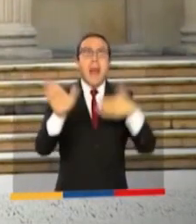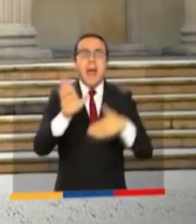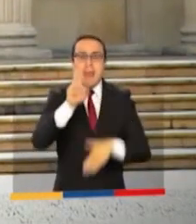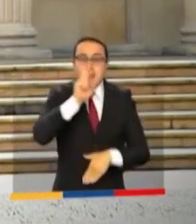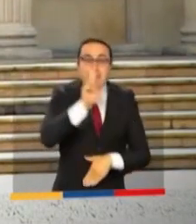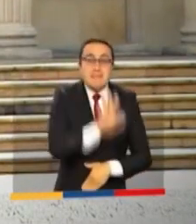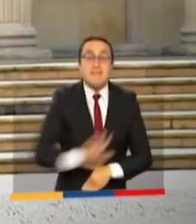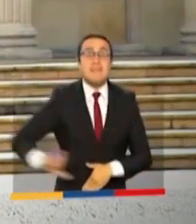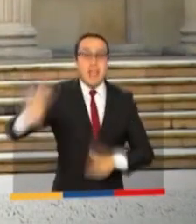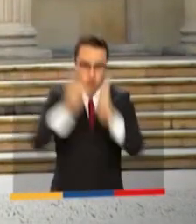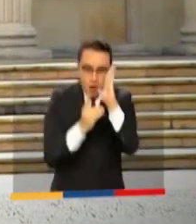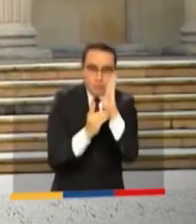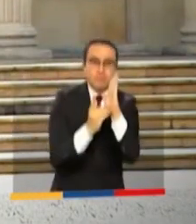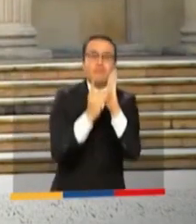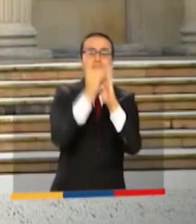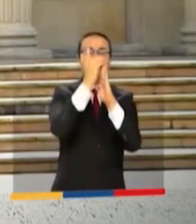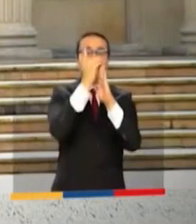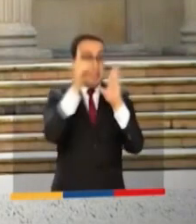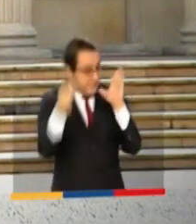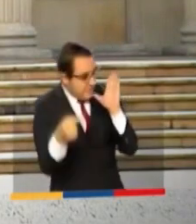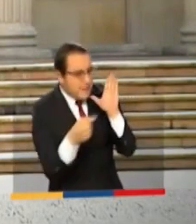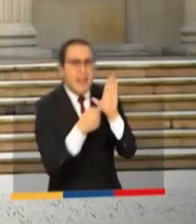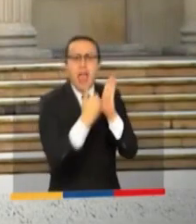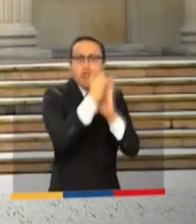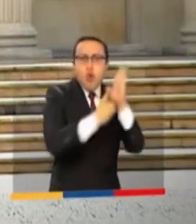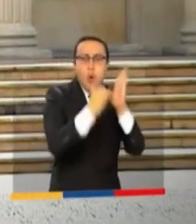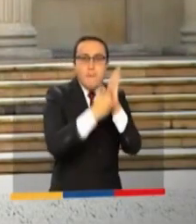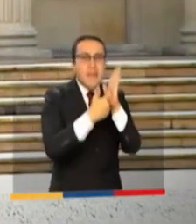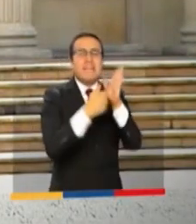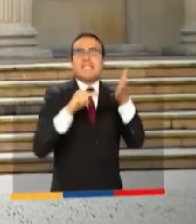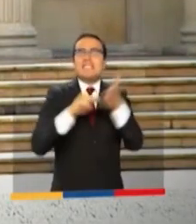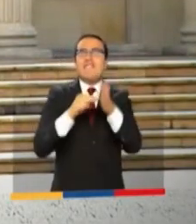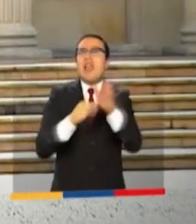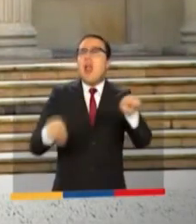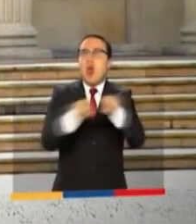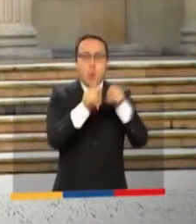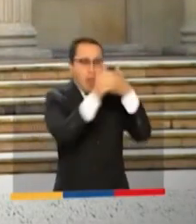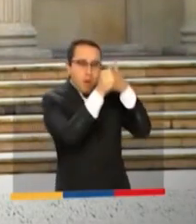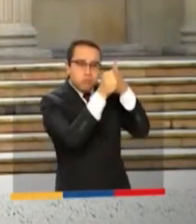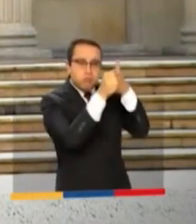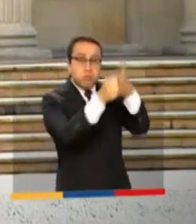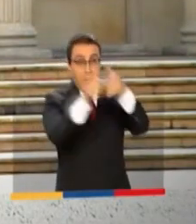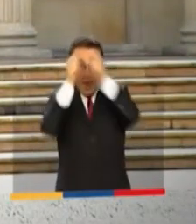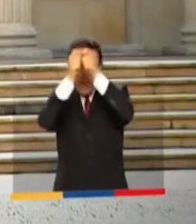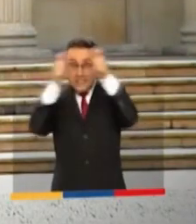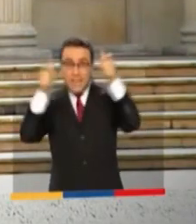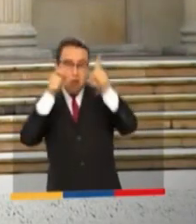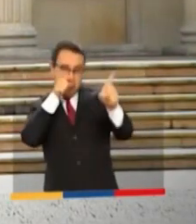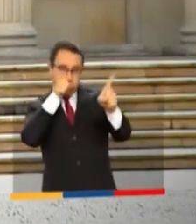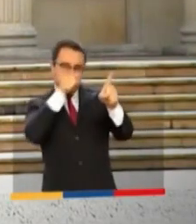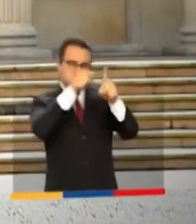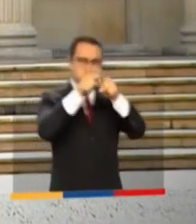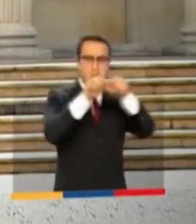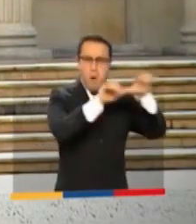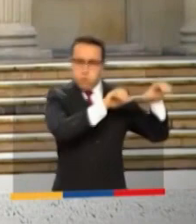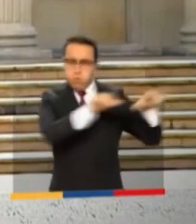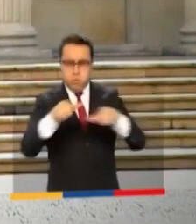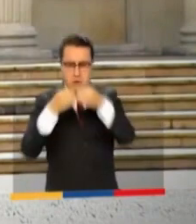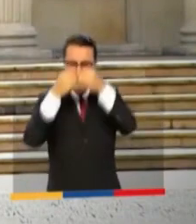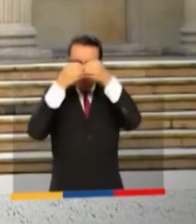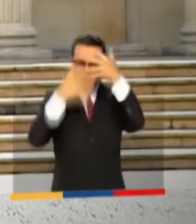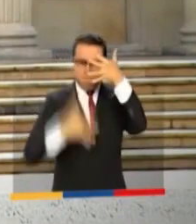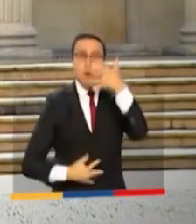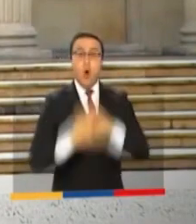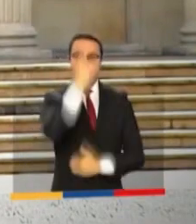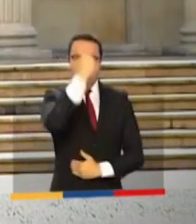parece estar habiendo una sobrecarga digamos de esfuerzos políticos institucionales de reformas el tema solo